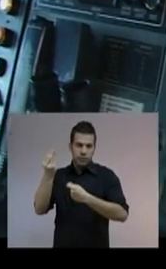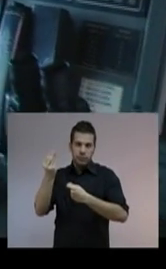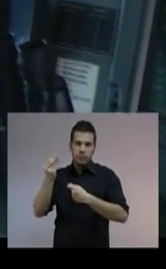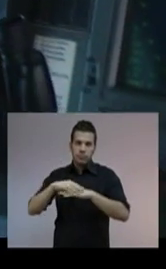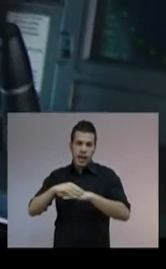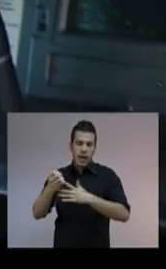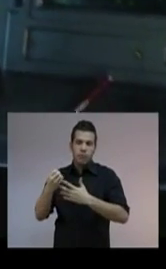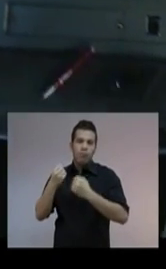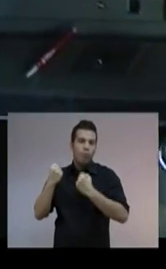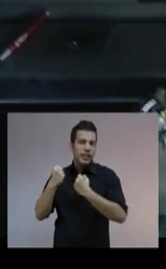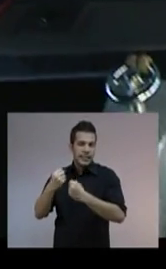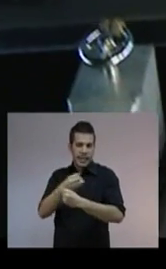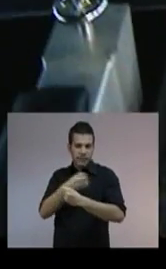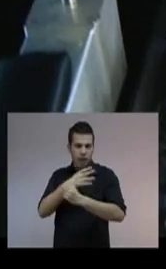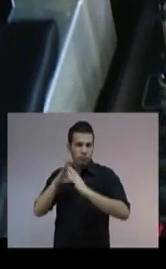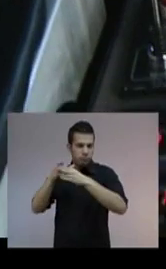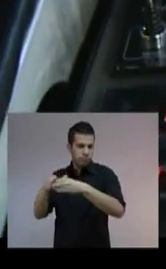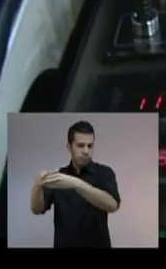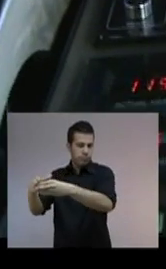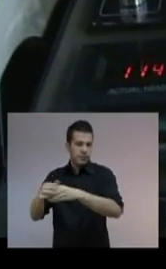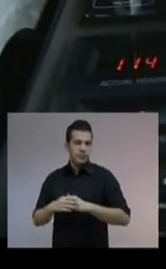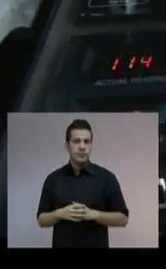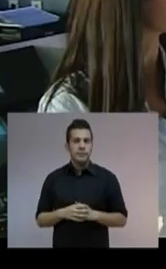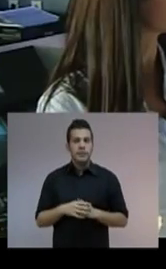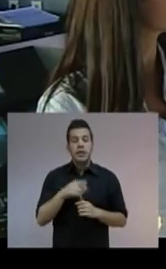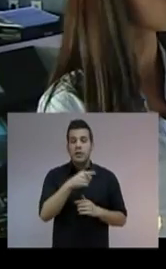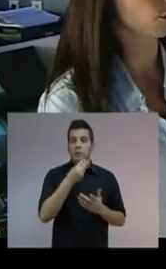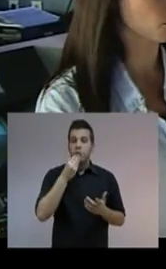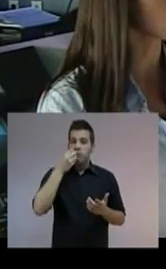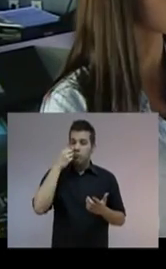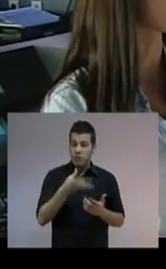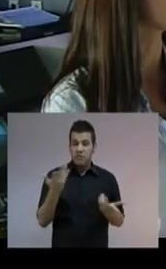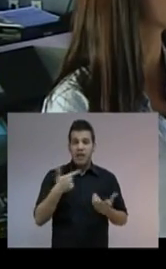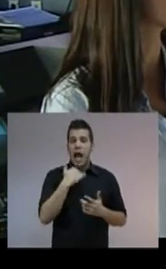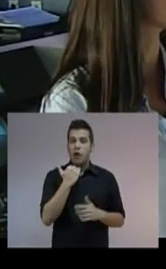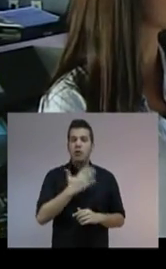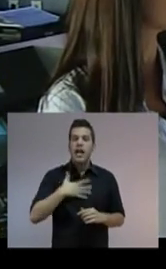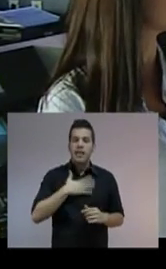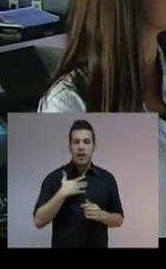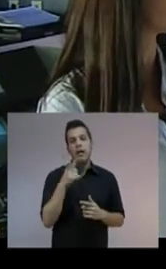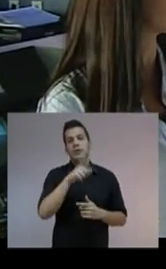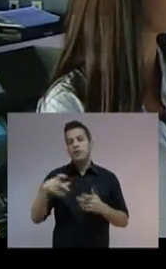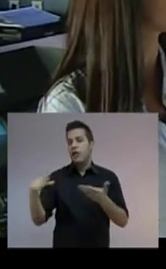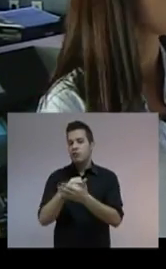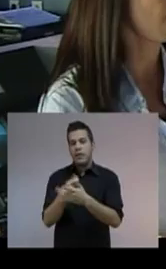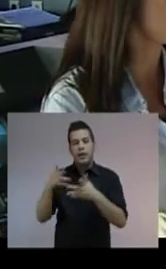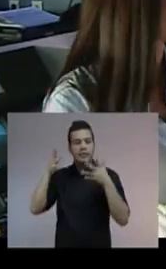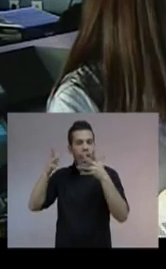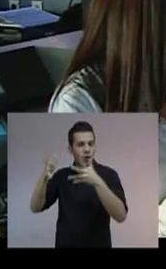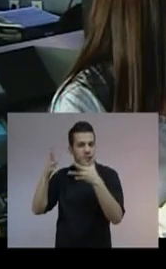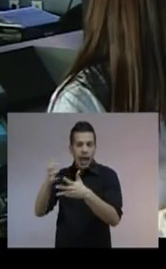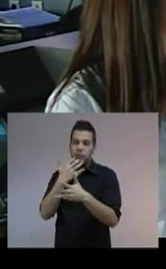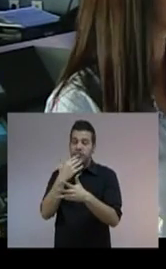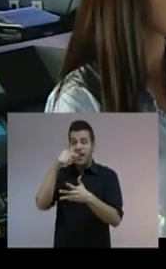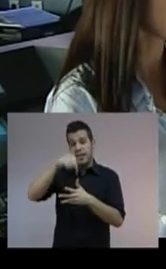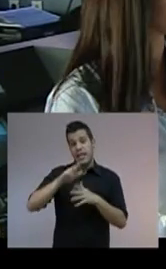potencia que disponemos. Eduardo, pues realmente está muy bien esta travesía, es una cosa muy agradable y le recomendamos a todo el mundo que quiera venir a Ibiza o a